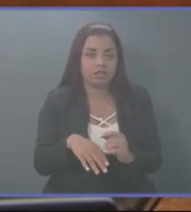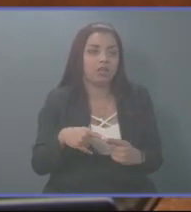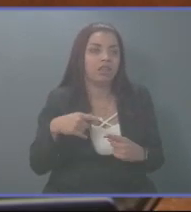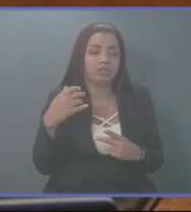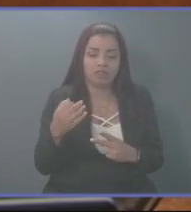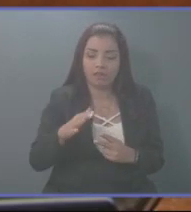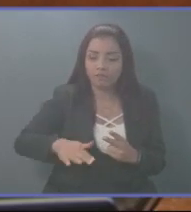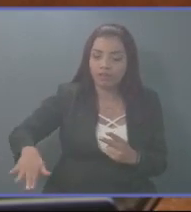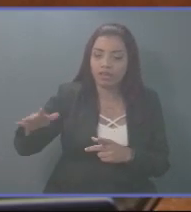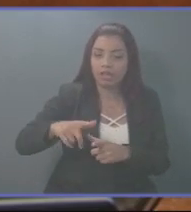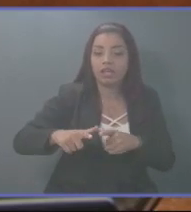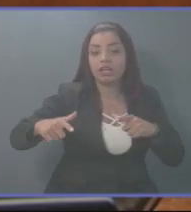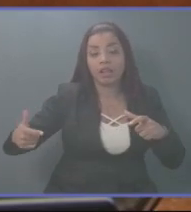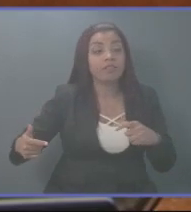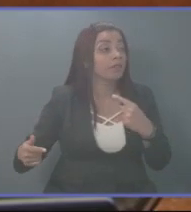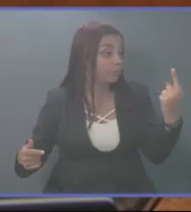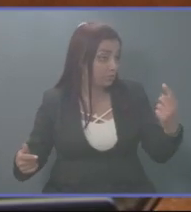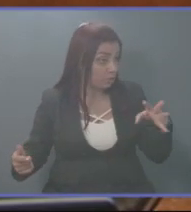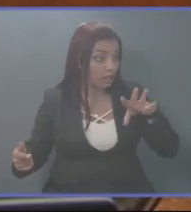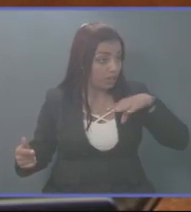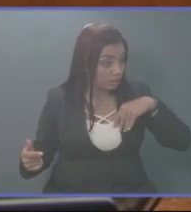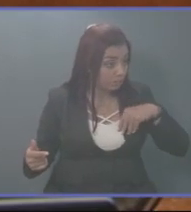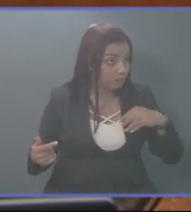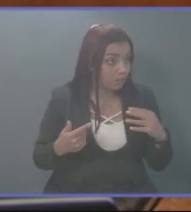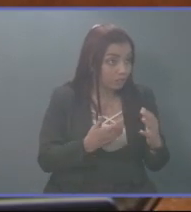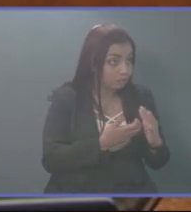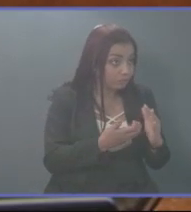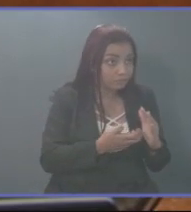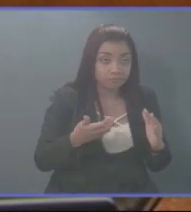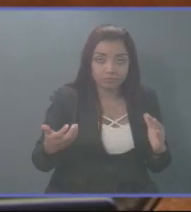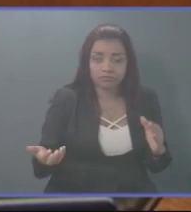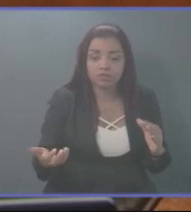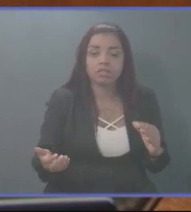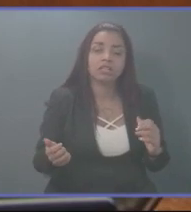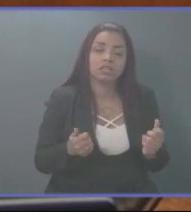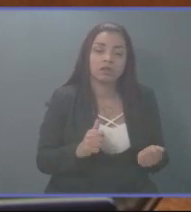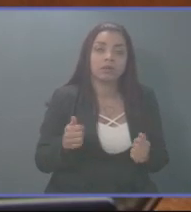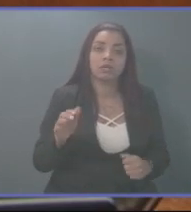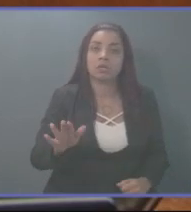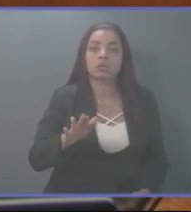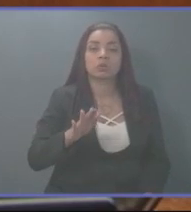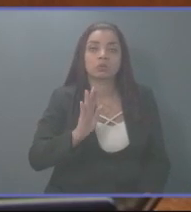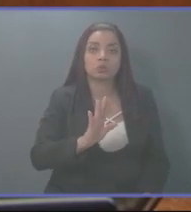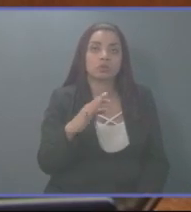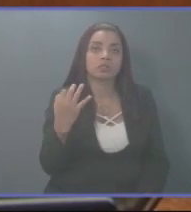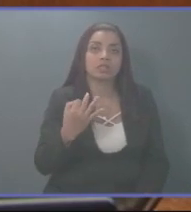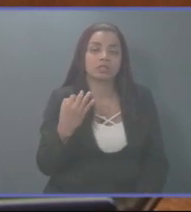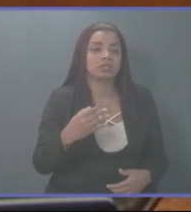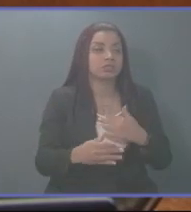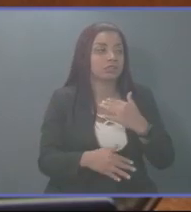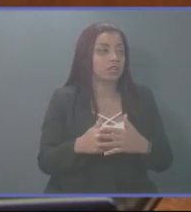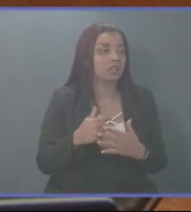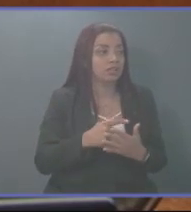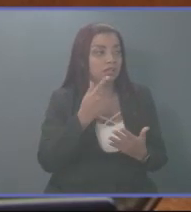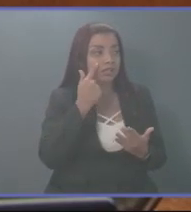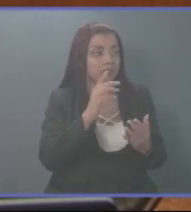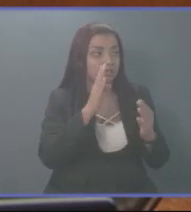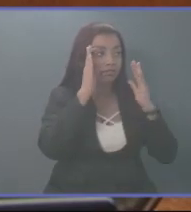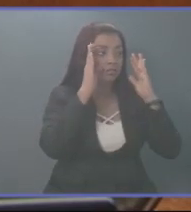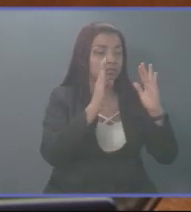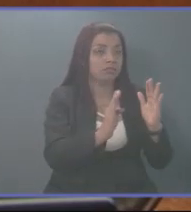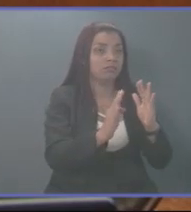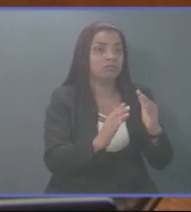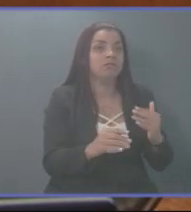las personas beneficiarias, adaptada a las necesidades según las diferentes fases de la atención a personas